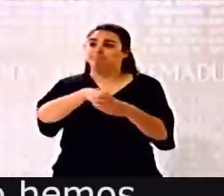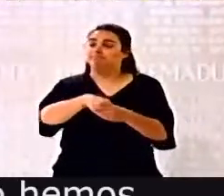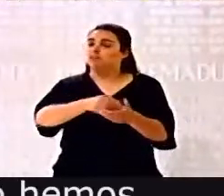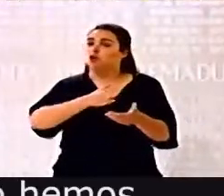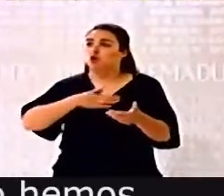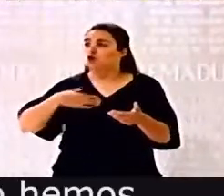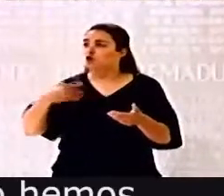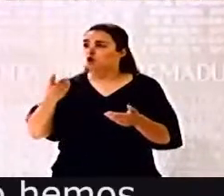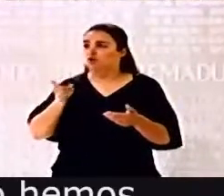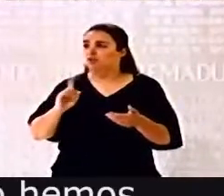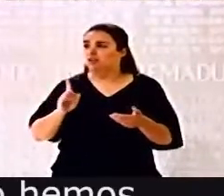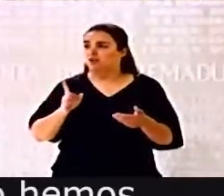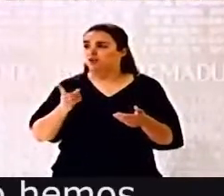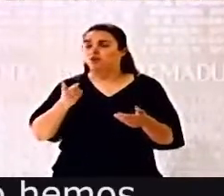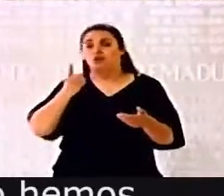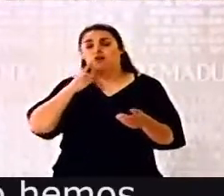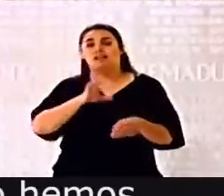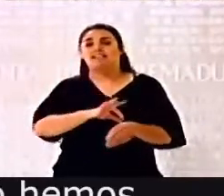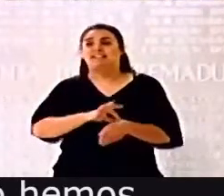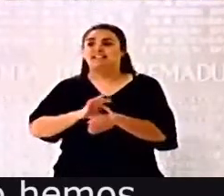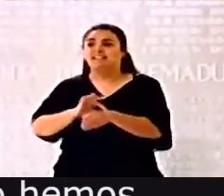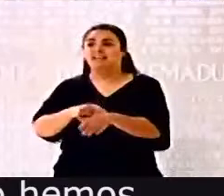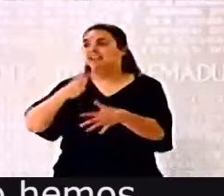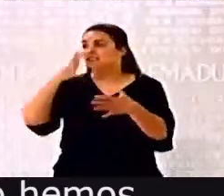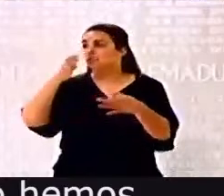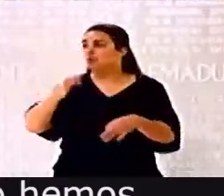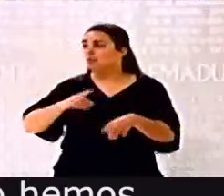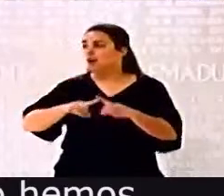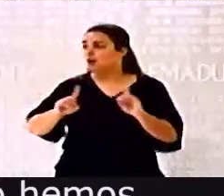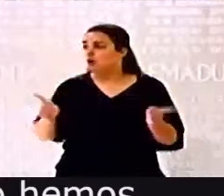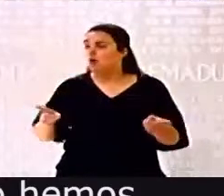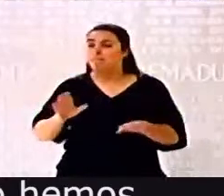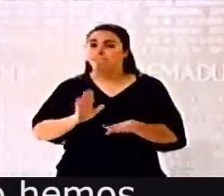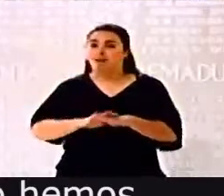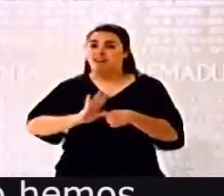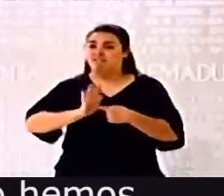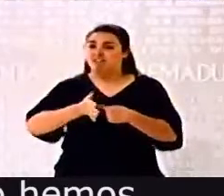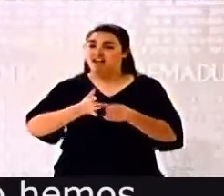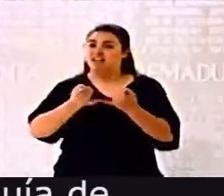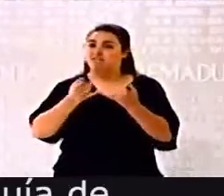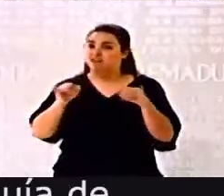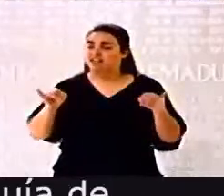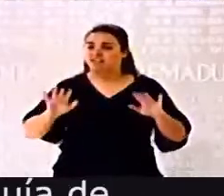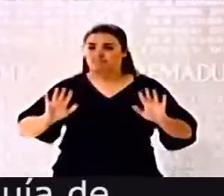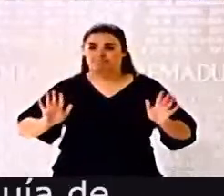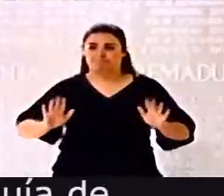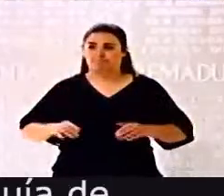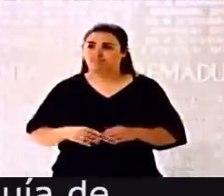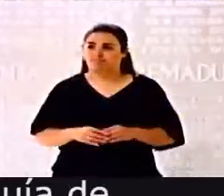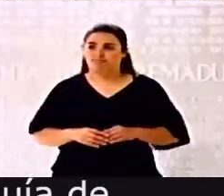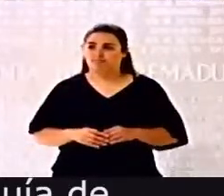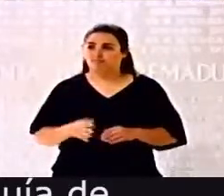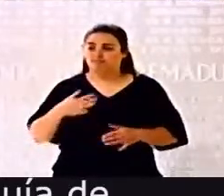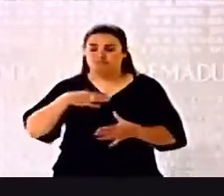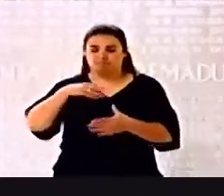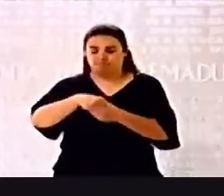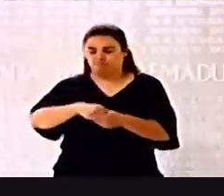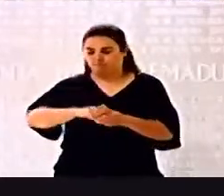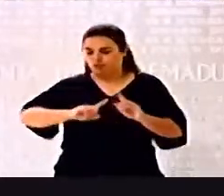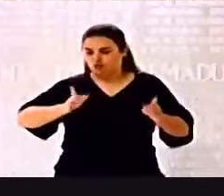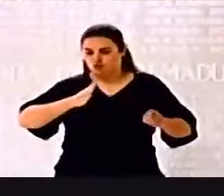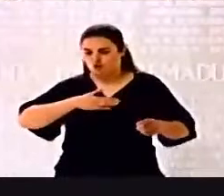metido a hacer ninguna guía de seguridad para las ferias y fiestas. No nos hemos